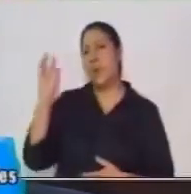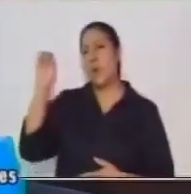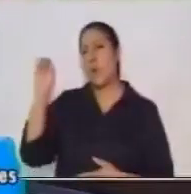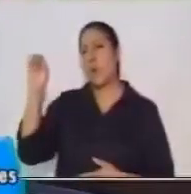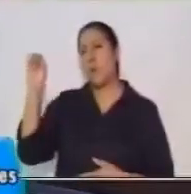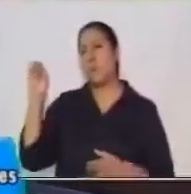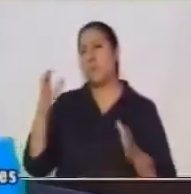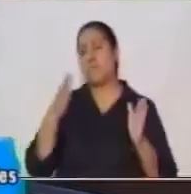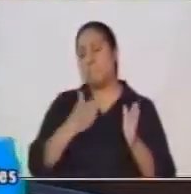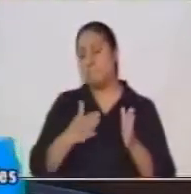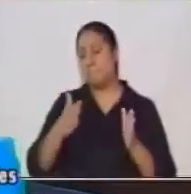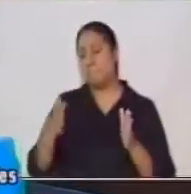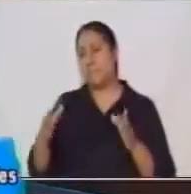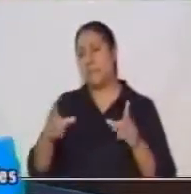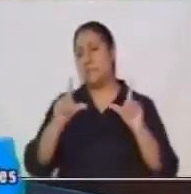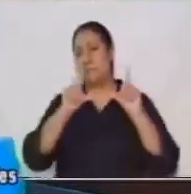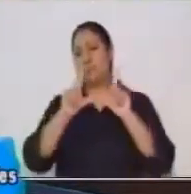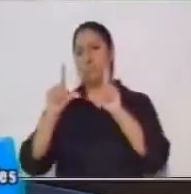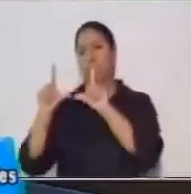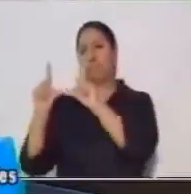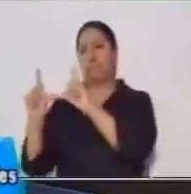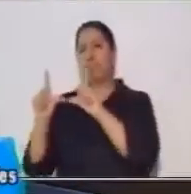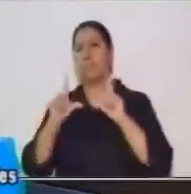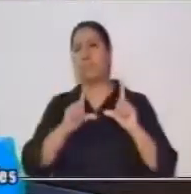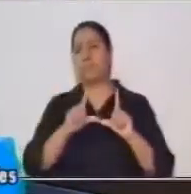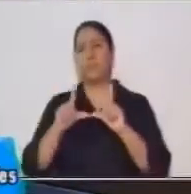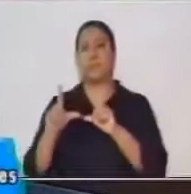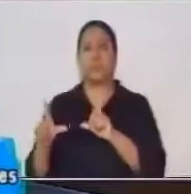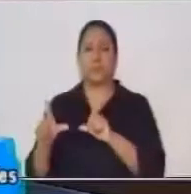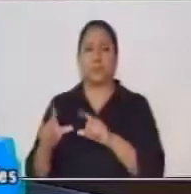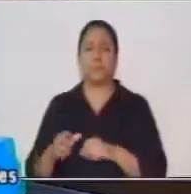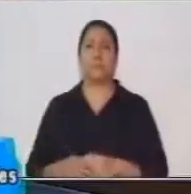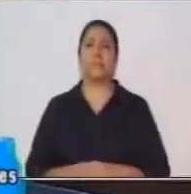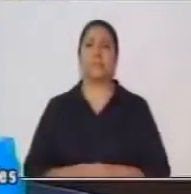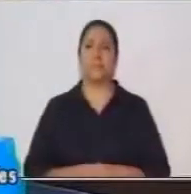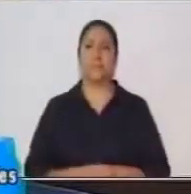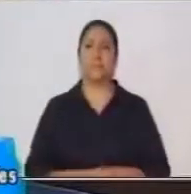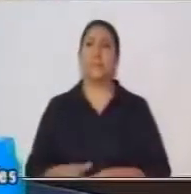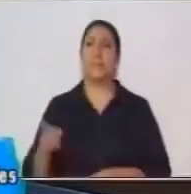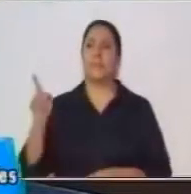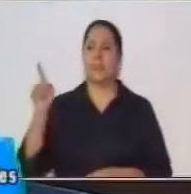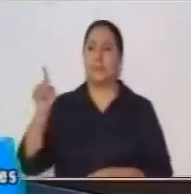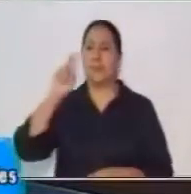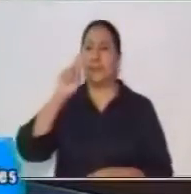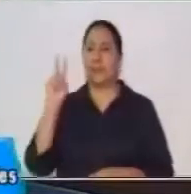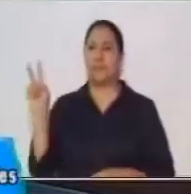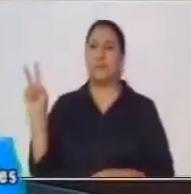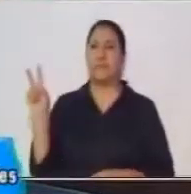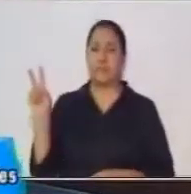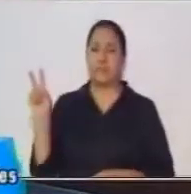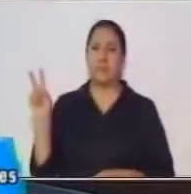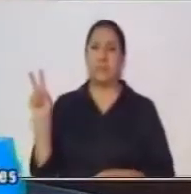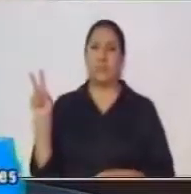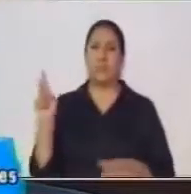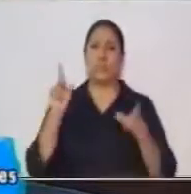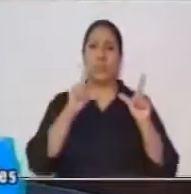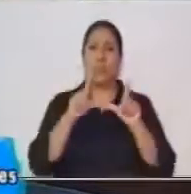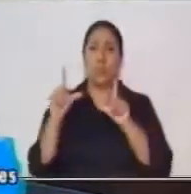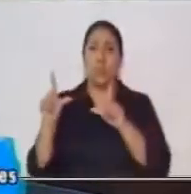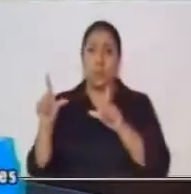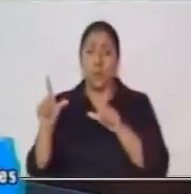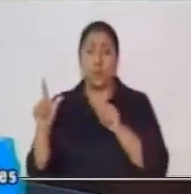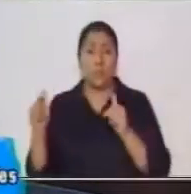patrón geométrico. ¿De qué? De cuadros. ¿Estamos cumpliendo con los cuadros que nos